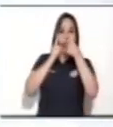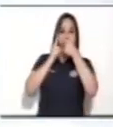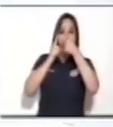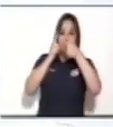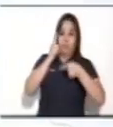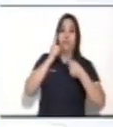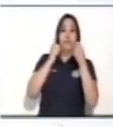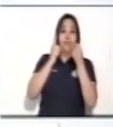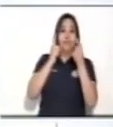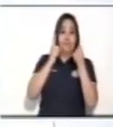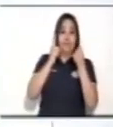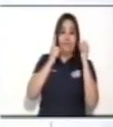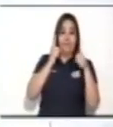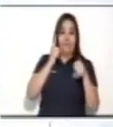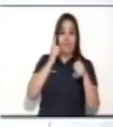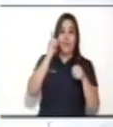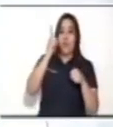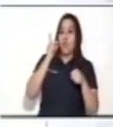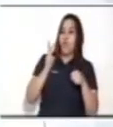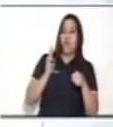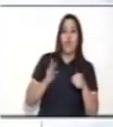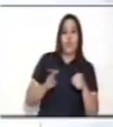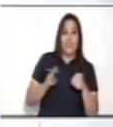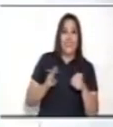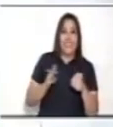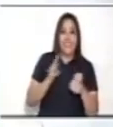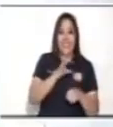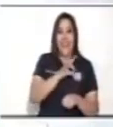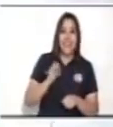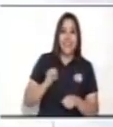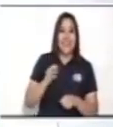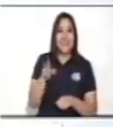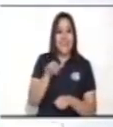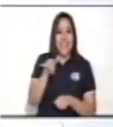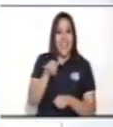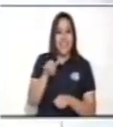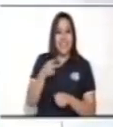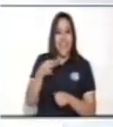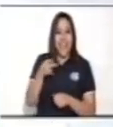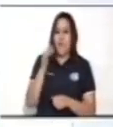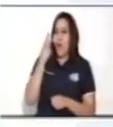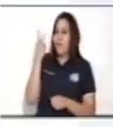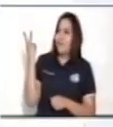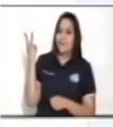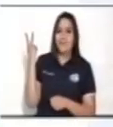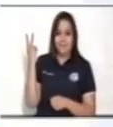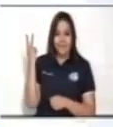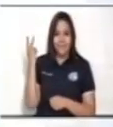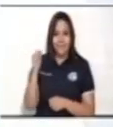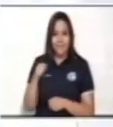decena? 1, 2, 3, 3. Es 30.